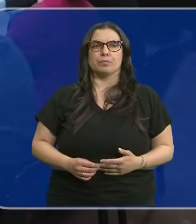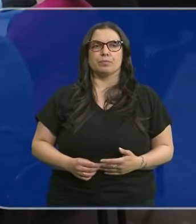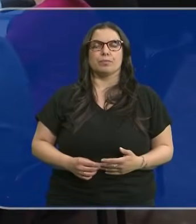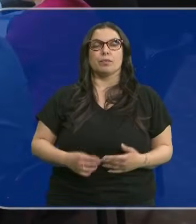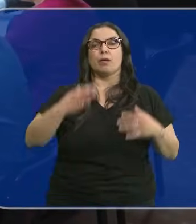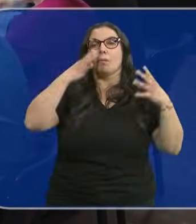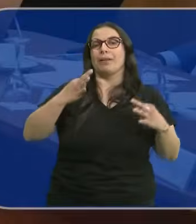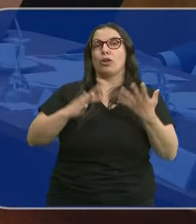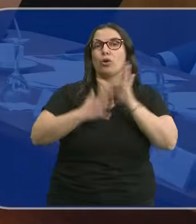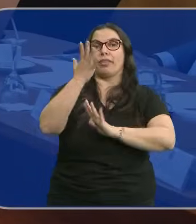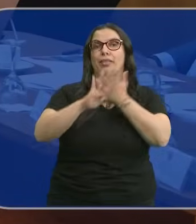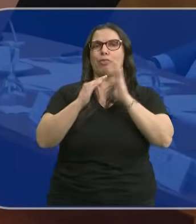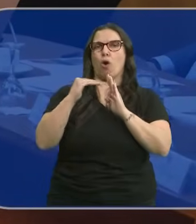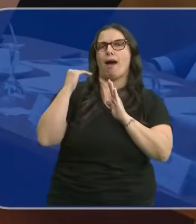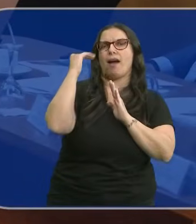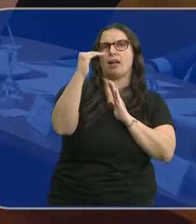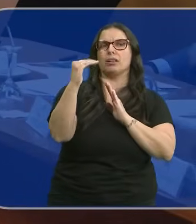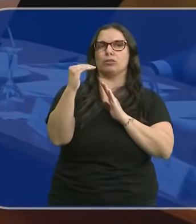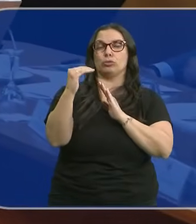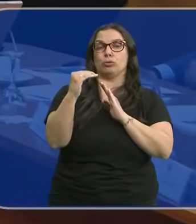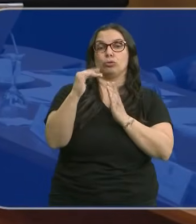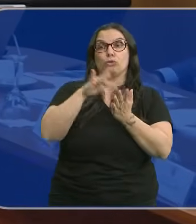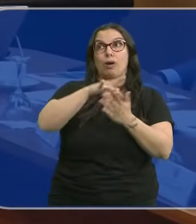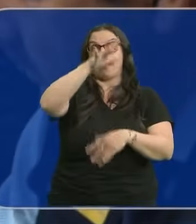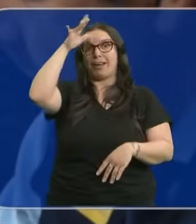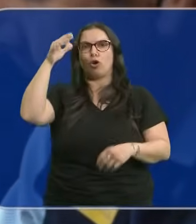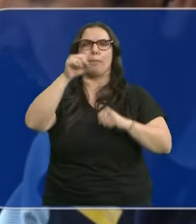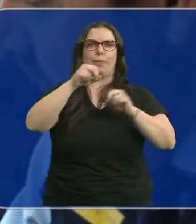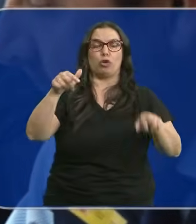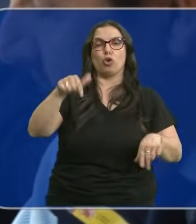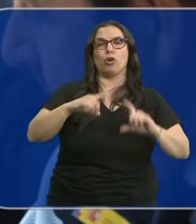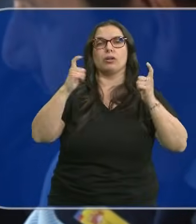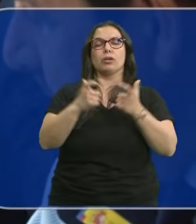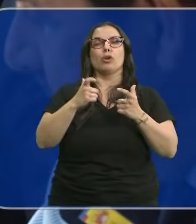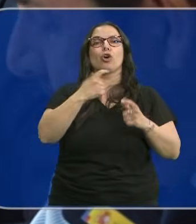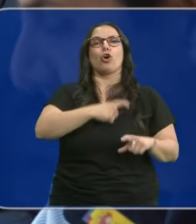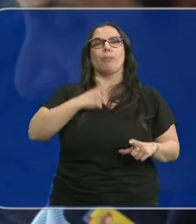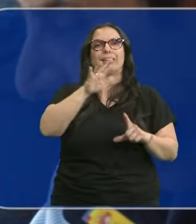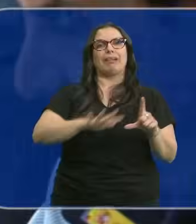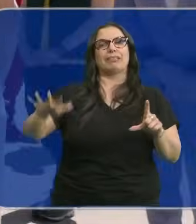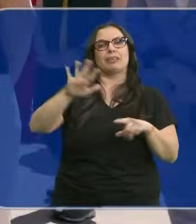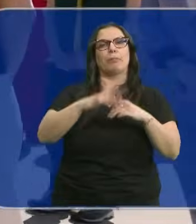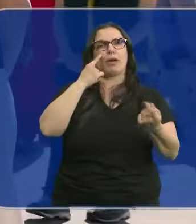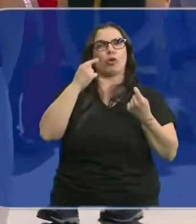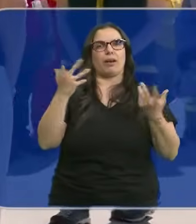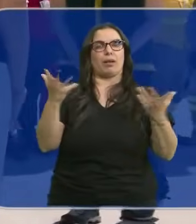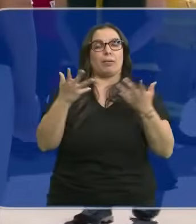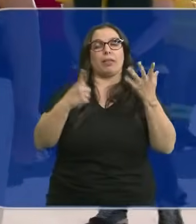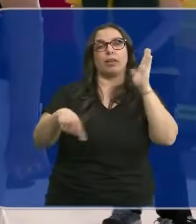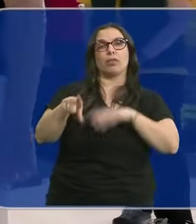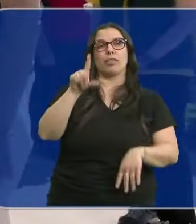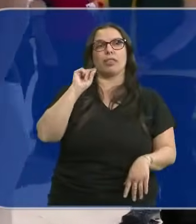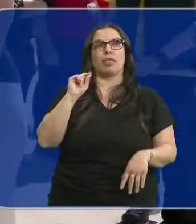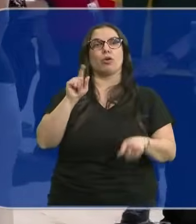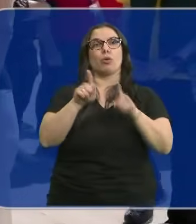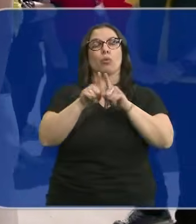El riesgo de incendios es alto y se intensifica con la llegada del calor. Hoy se ha reunido el Comité Estatal que coordina estas emergencias y han decidido